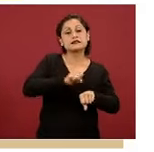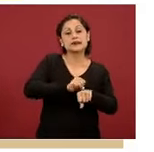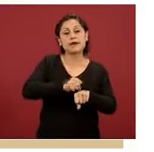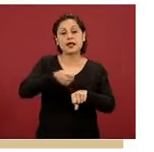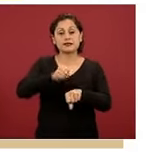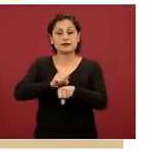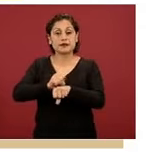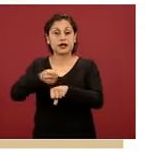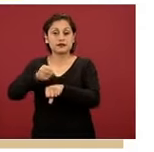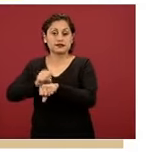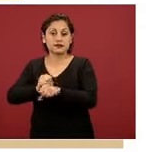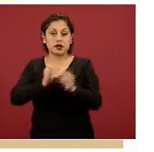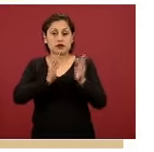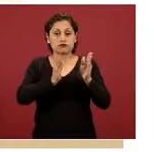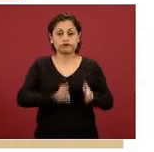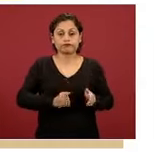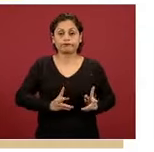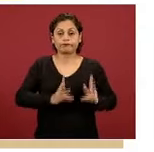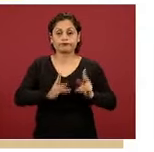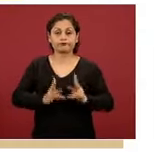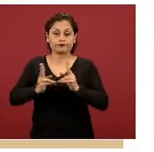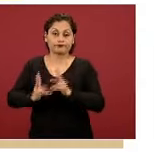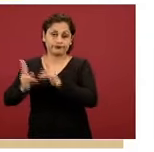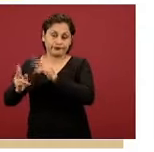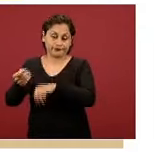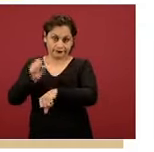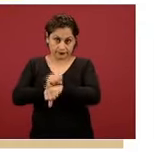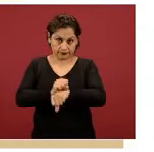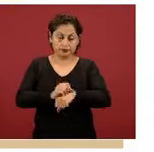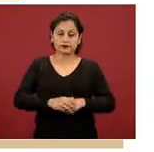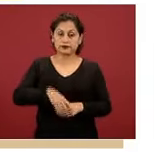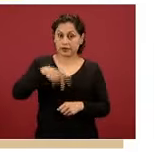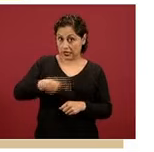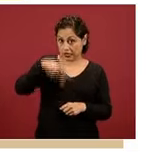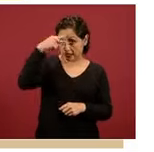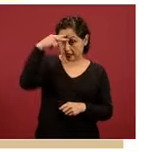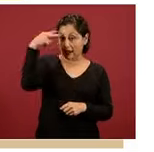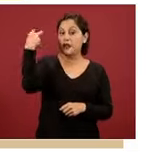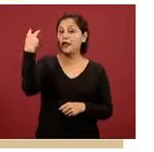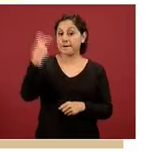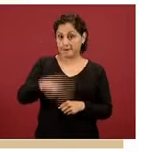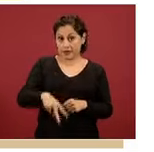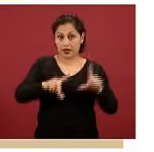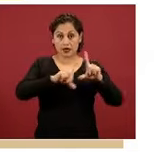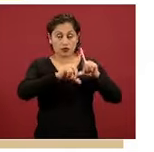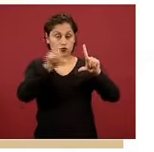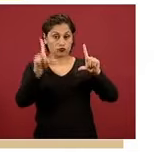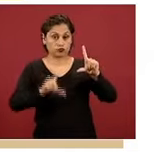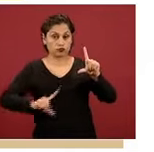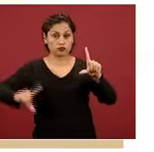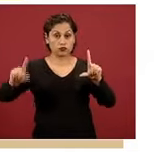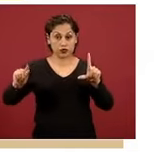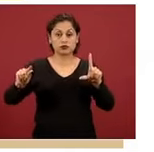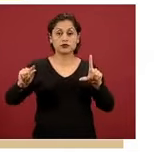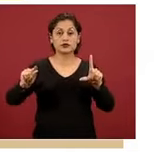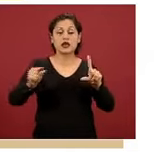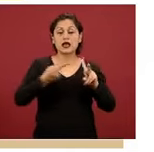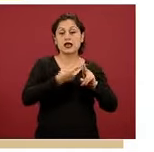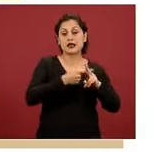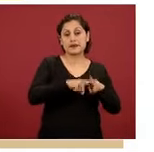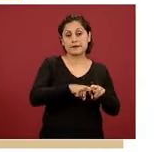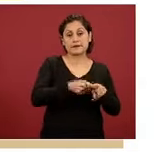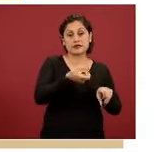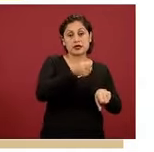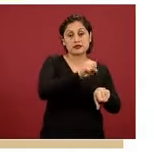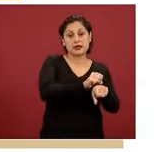de lo que nos interesa, que es la epidemia de COVID-19, en México, a nivel nacional, representamos desde la semana 10